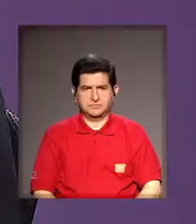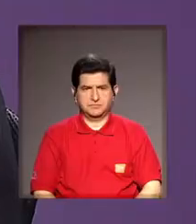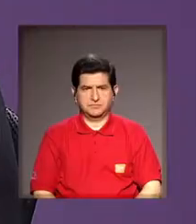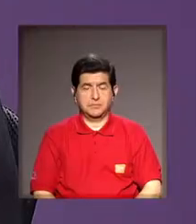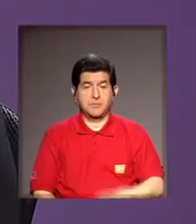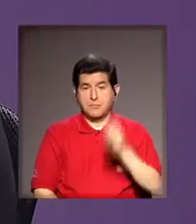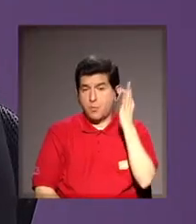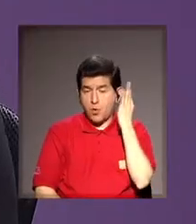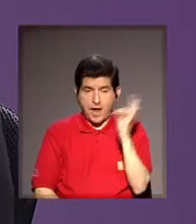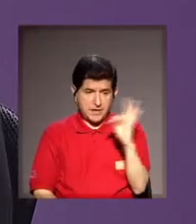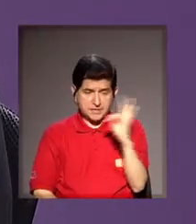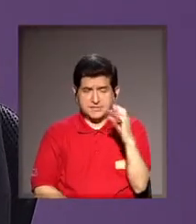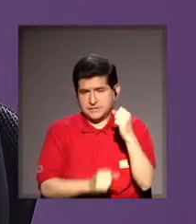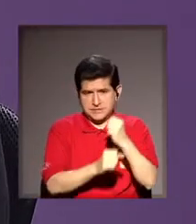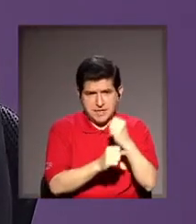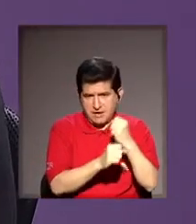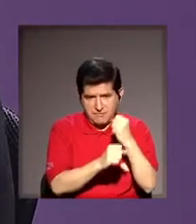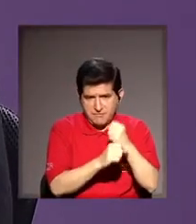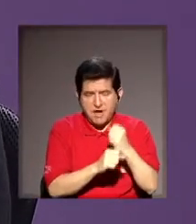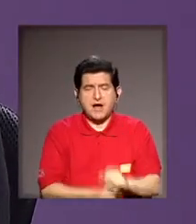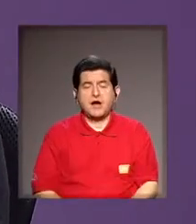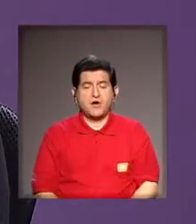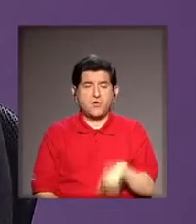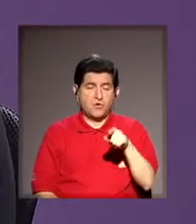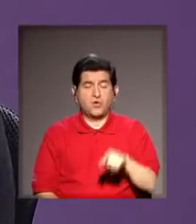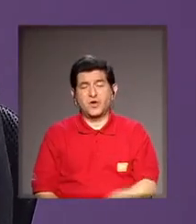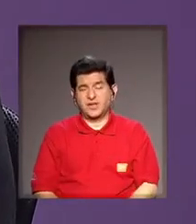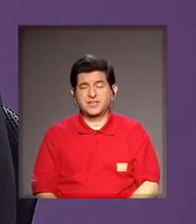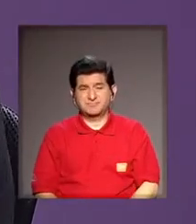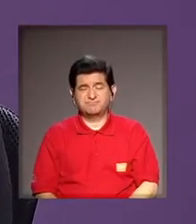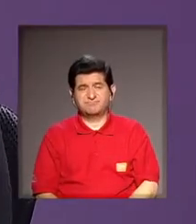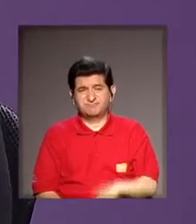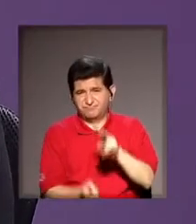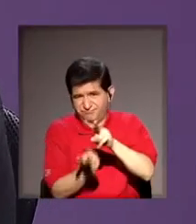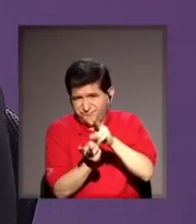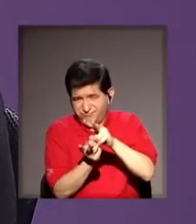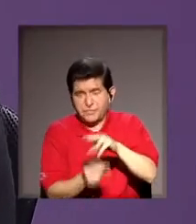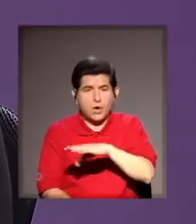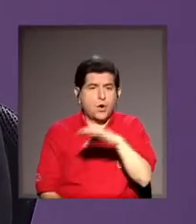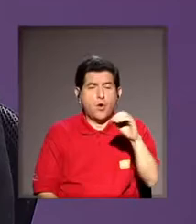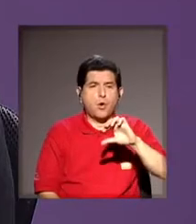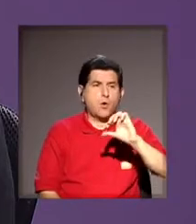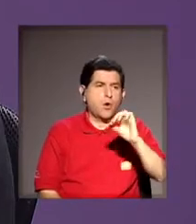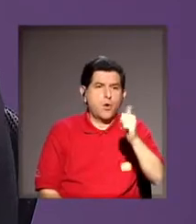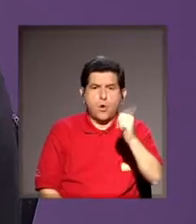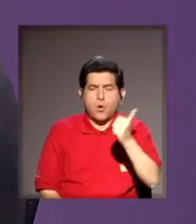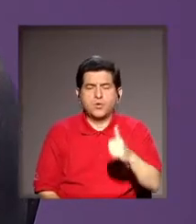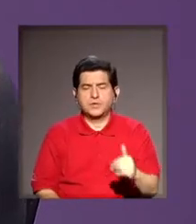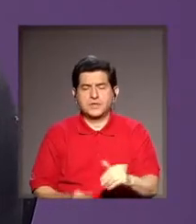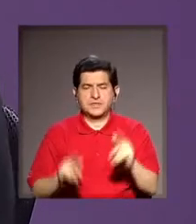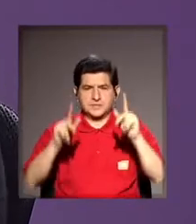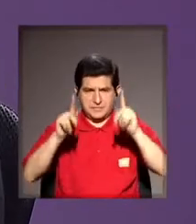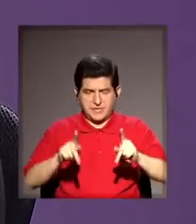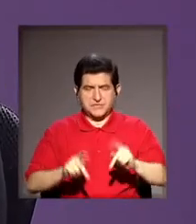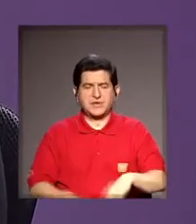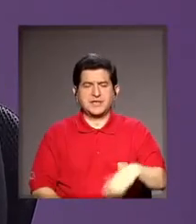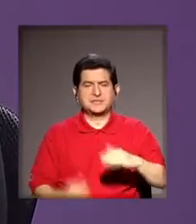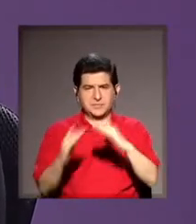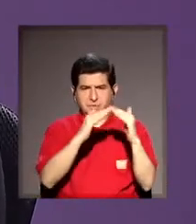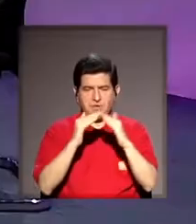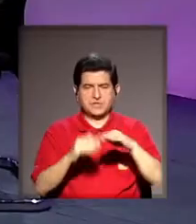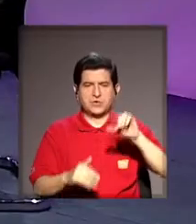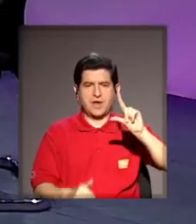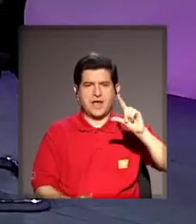mujeres trans que trabajan o que hacen trabajo sexual hasta el resto de la población el genético